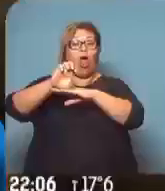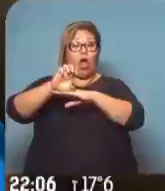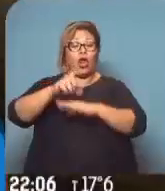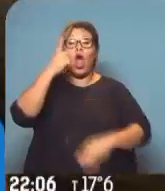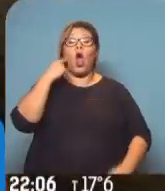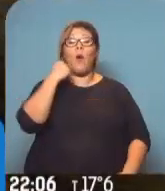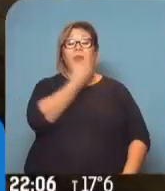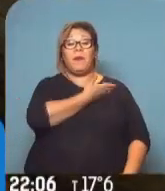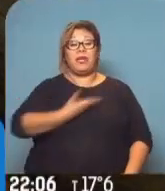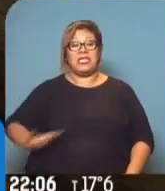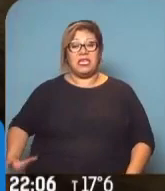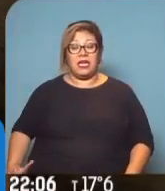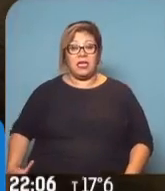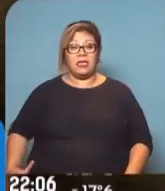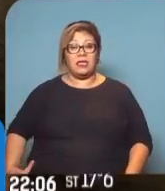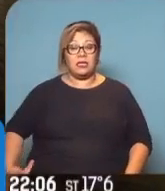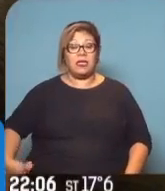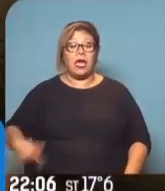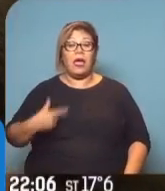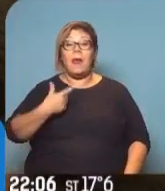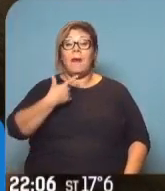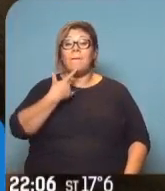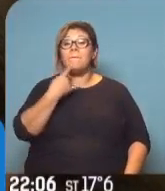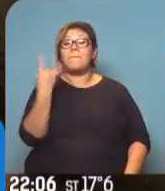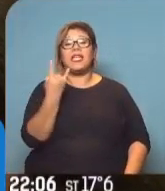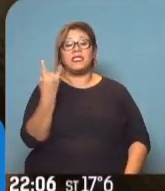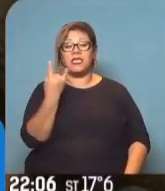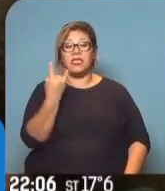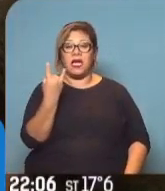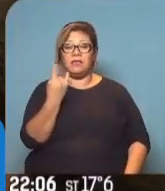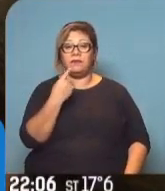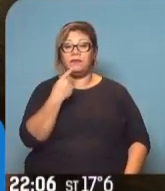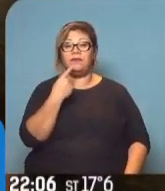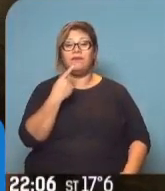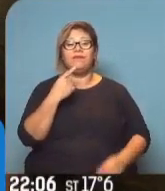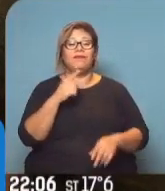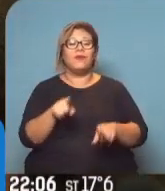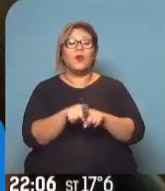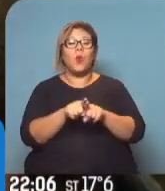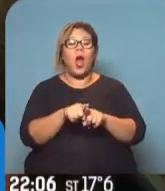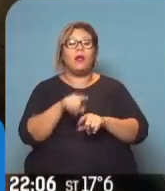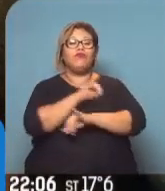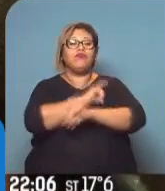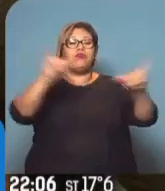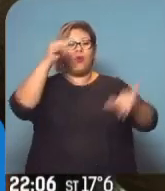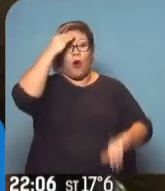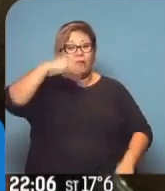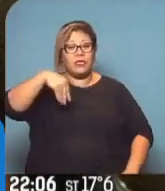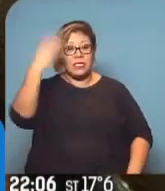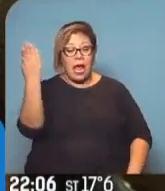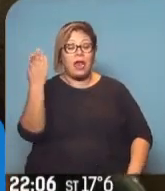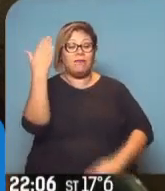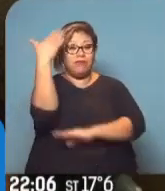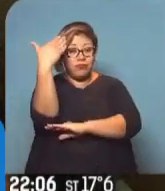presidente no ha dicho la verdad en el comunicado que ha dado. Eso es grave, tanto por